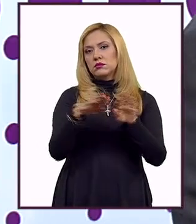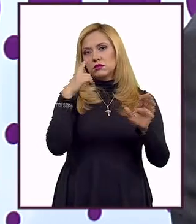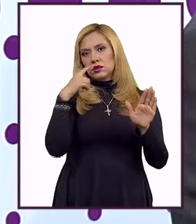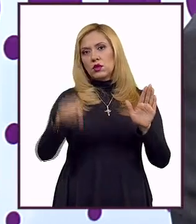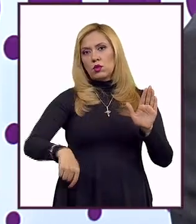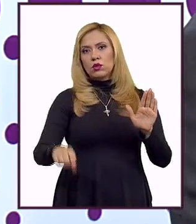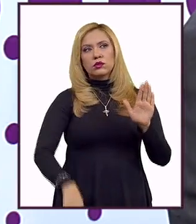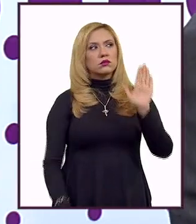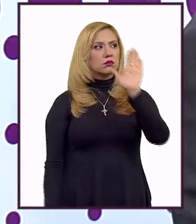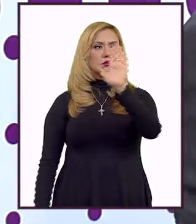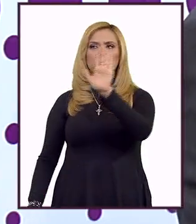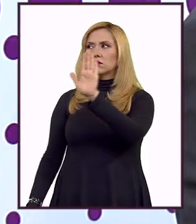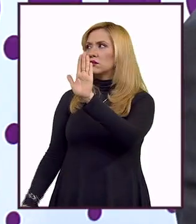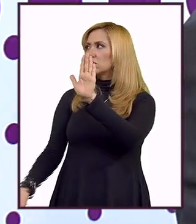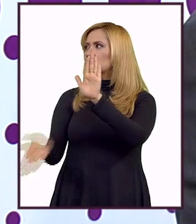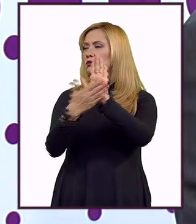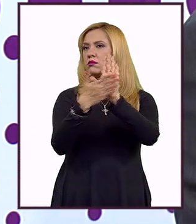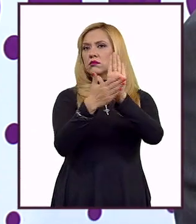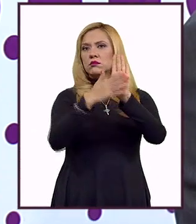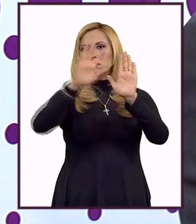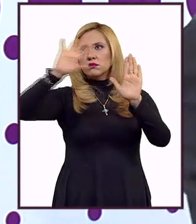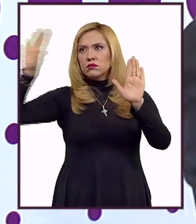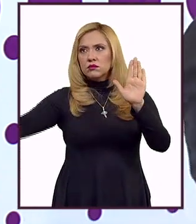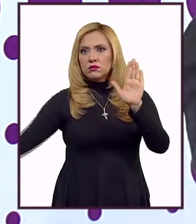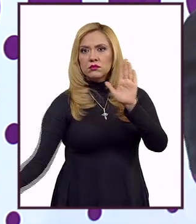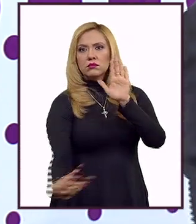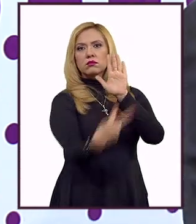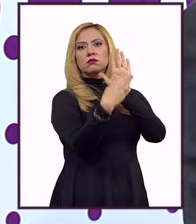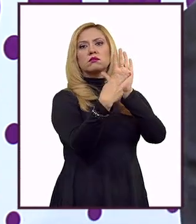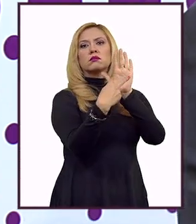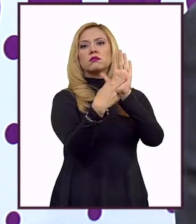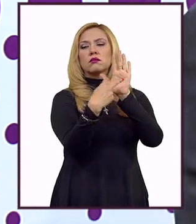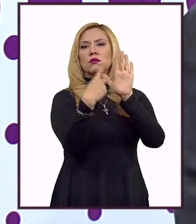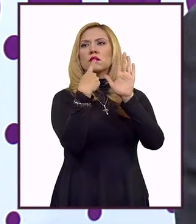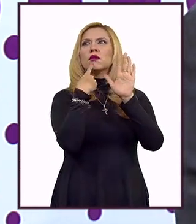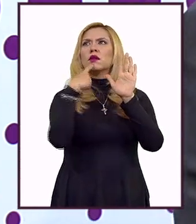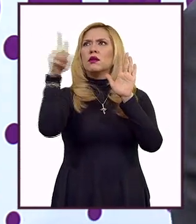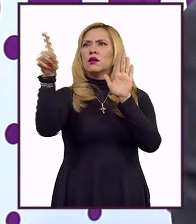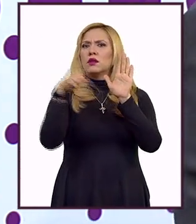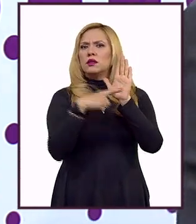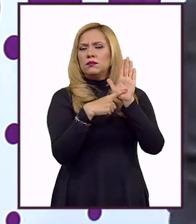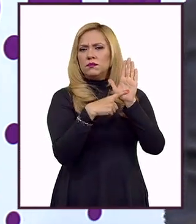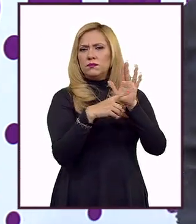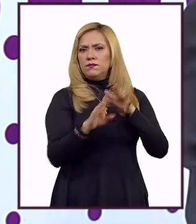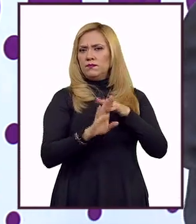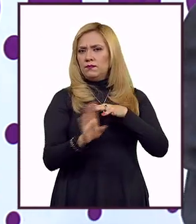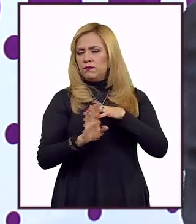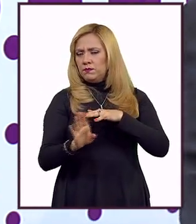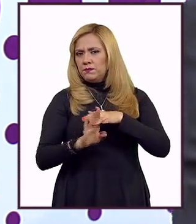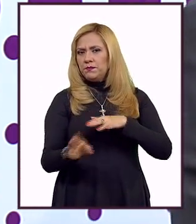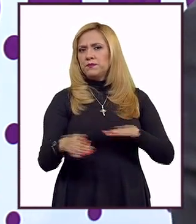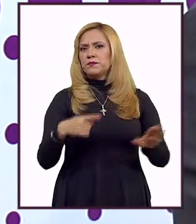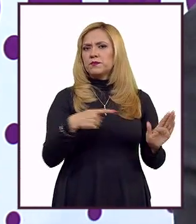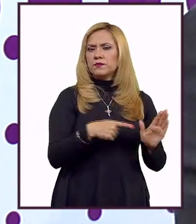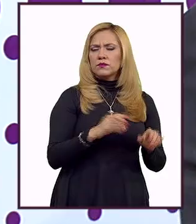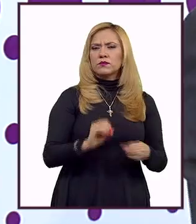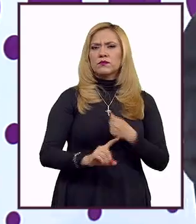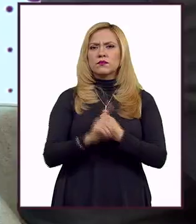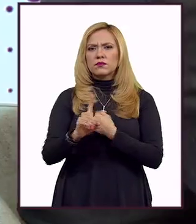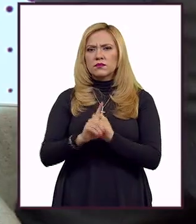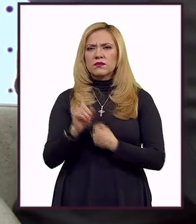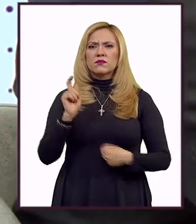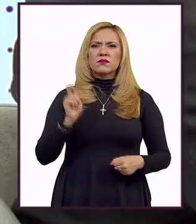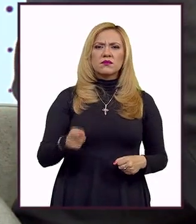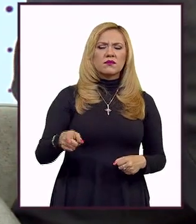hoy que la mirada de la sociedad civil para denunciar condiciones de detención de migrantes, hoy con el problema que tenemos, la